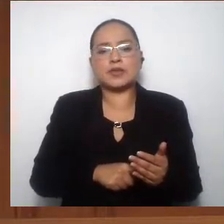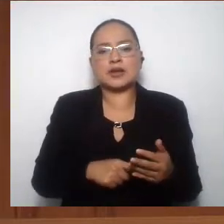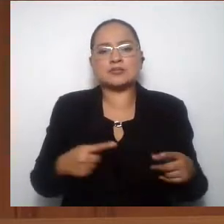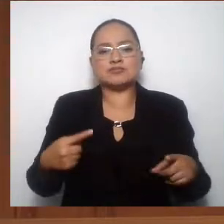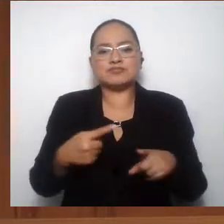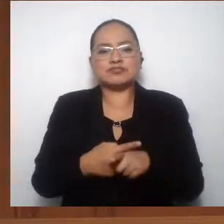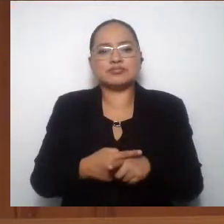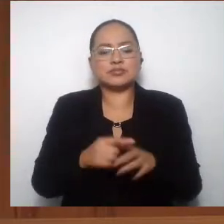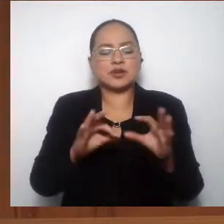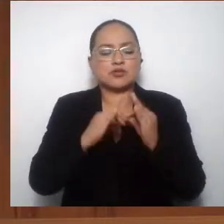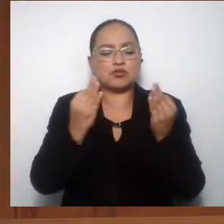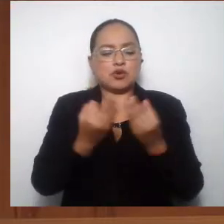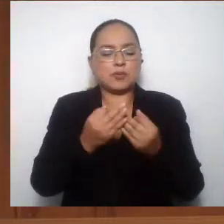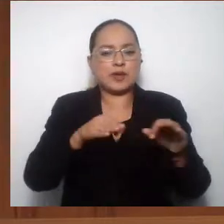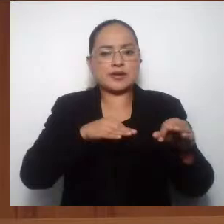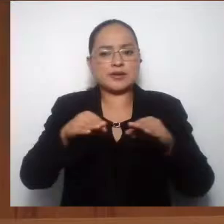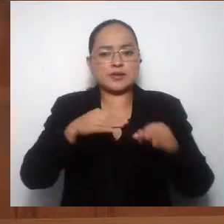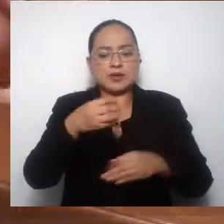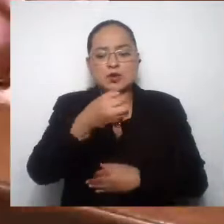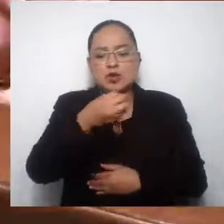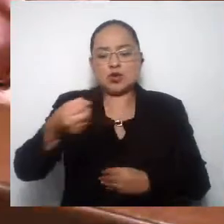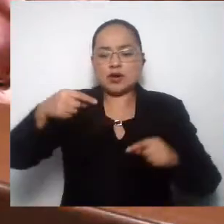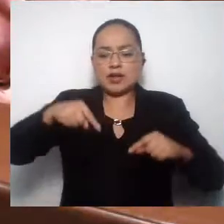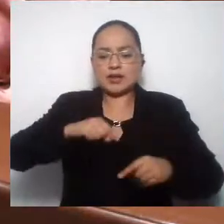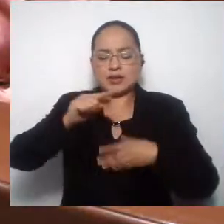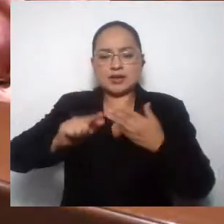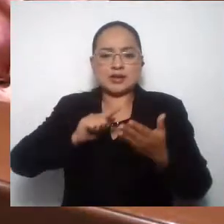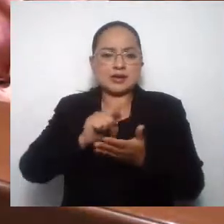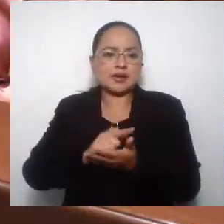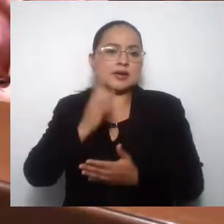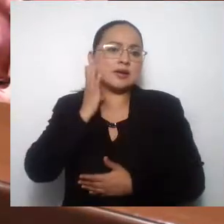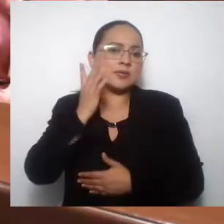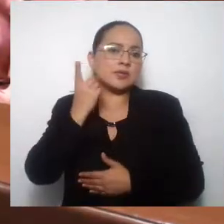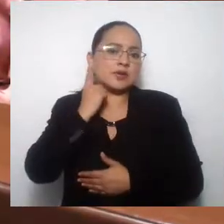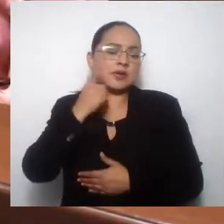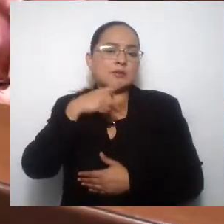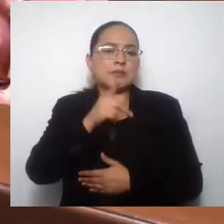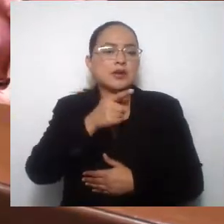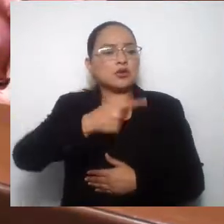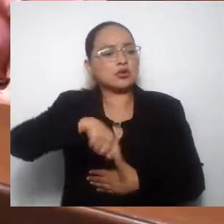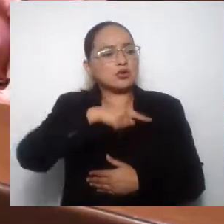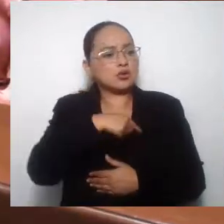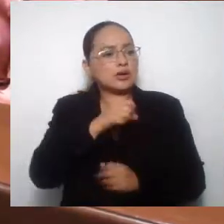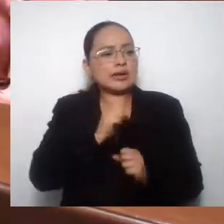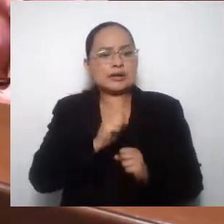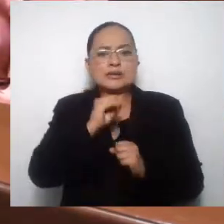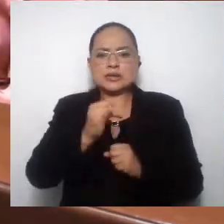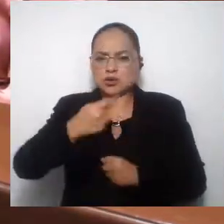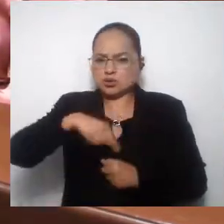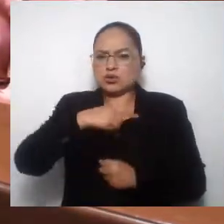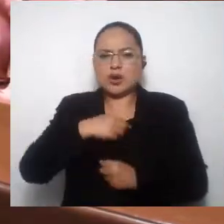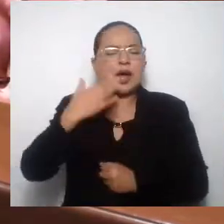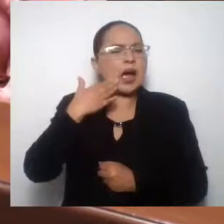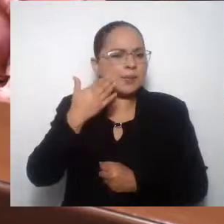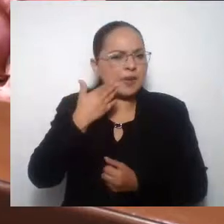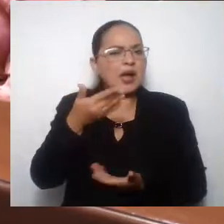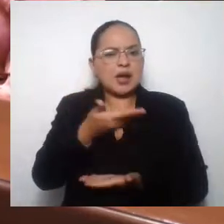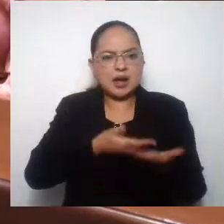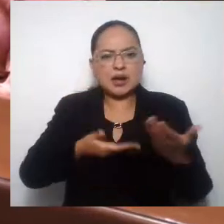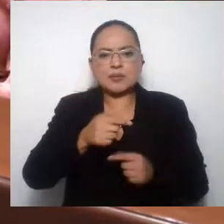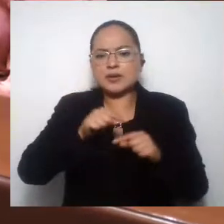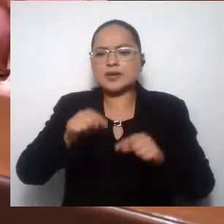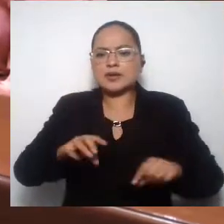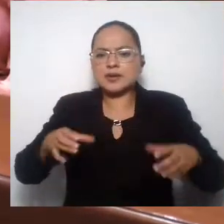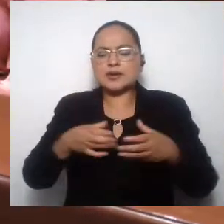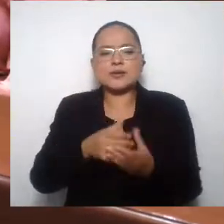lógica que establece la propia ley orgánica, pero además la cortesía política que nos debemos entre los integrantes de este